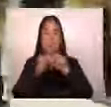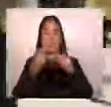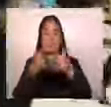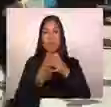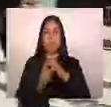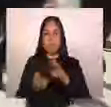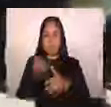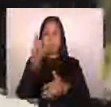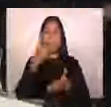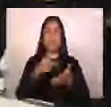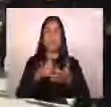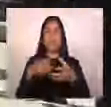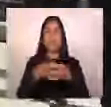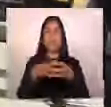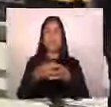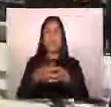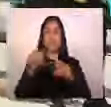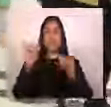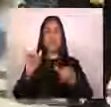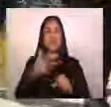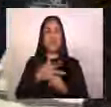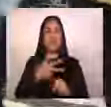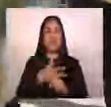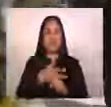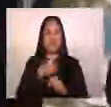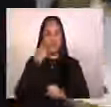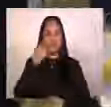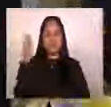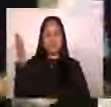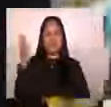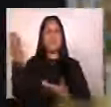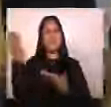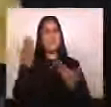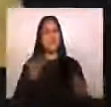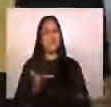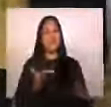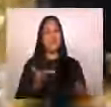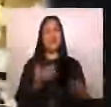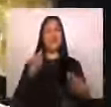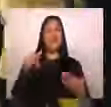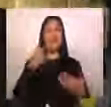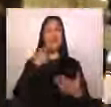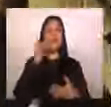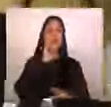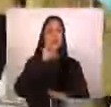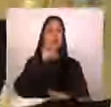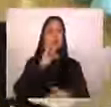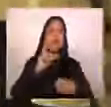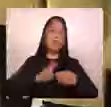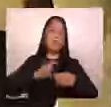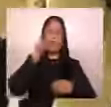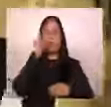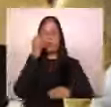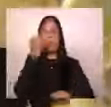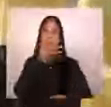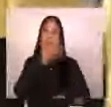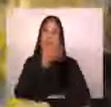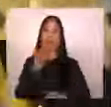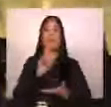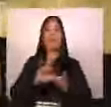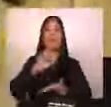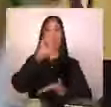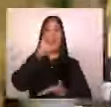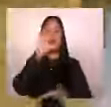creación de la primera banda de música en Guatemala. Damos la bienvenida a los jóvenes y señoritas